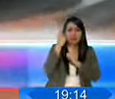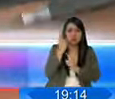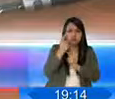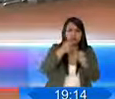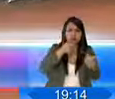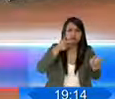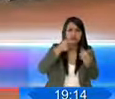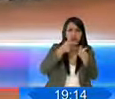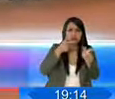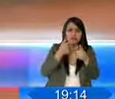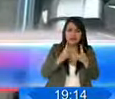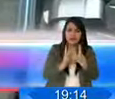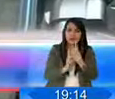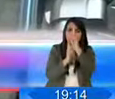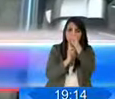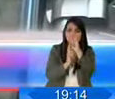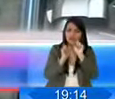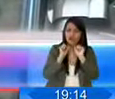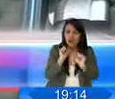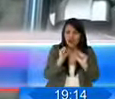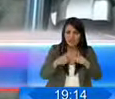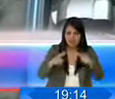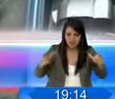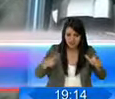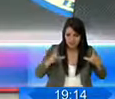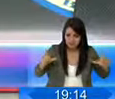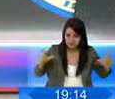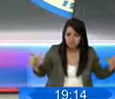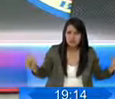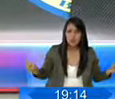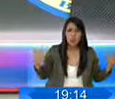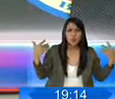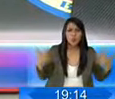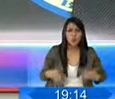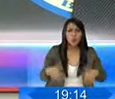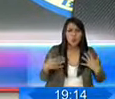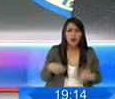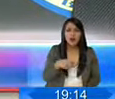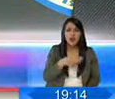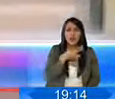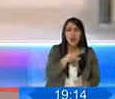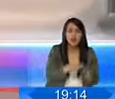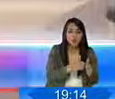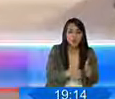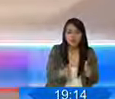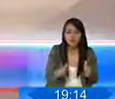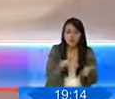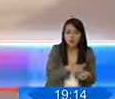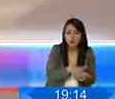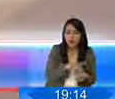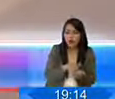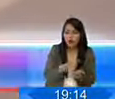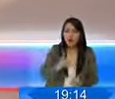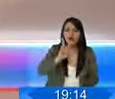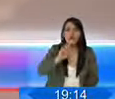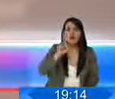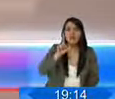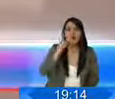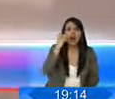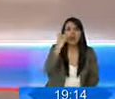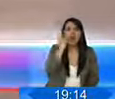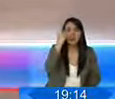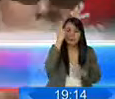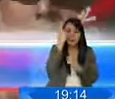carabinas, incluso un fusil, además de munición de diferente calibre, supuestamente era coleccionista. En total son 21 armas las que